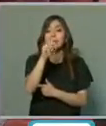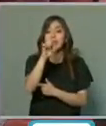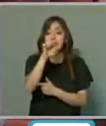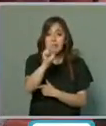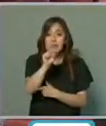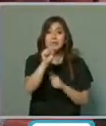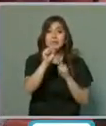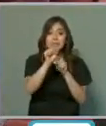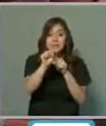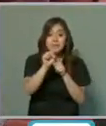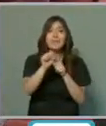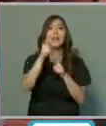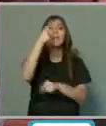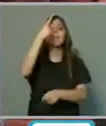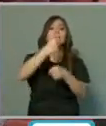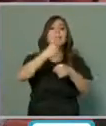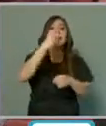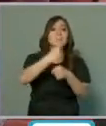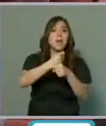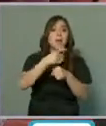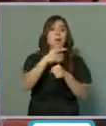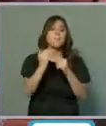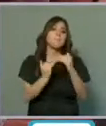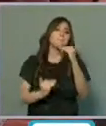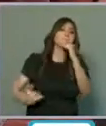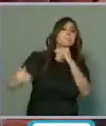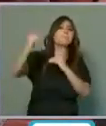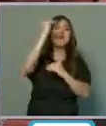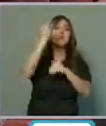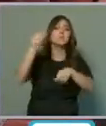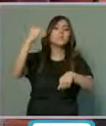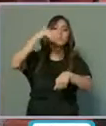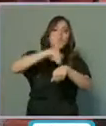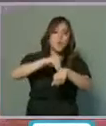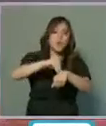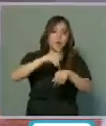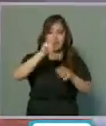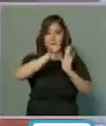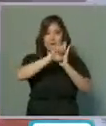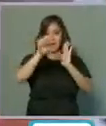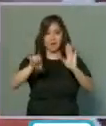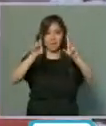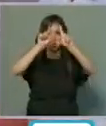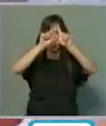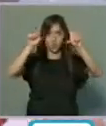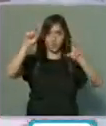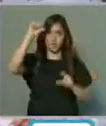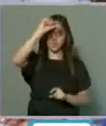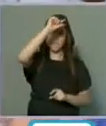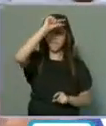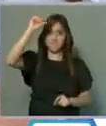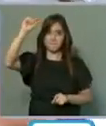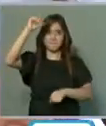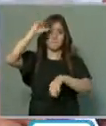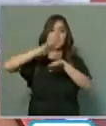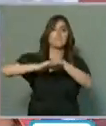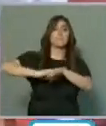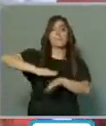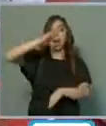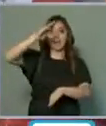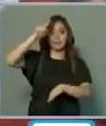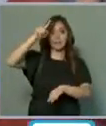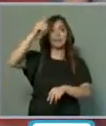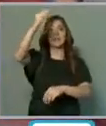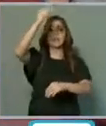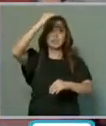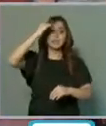que aparece en primer lugar es el que viene en mayor proporción. Es decir, el que viene primero viene en mayor cantidad, el segundo tiene